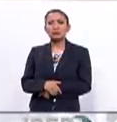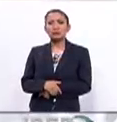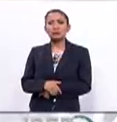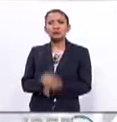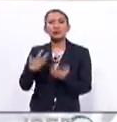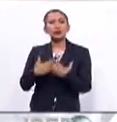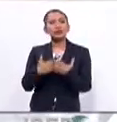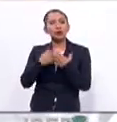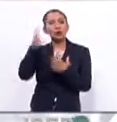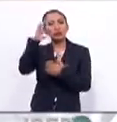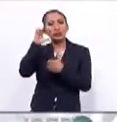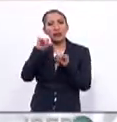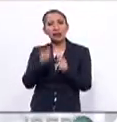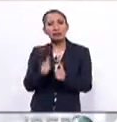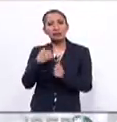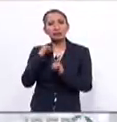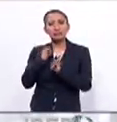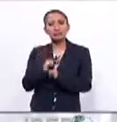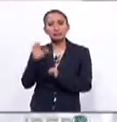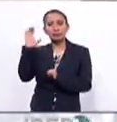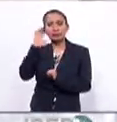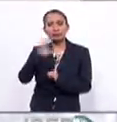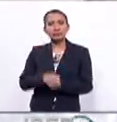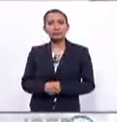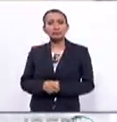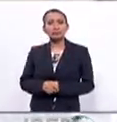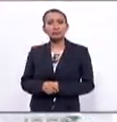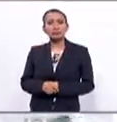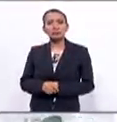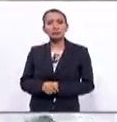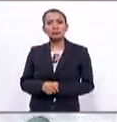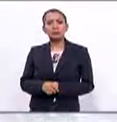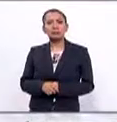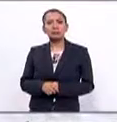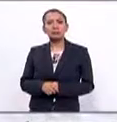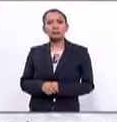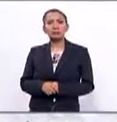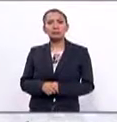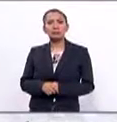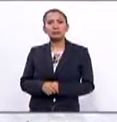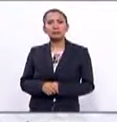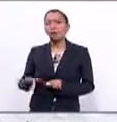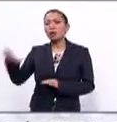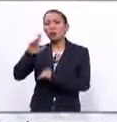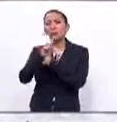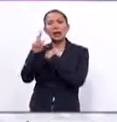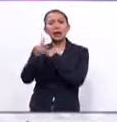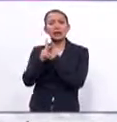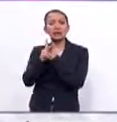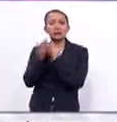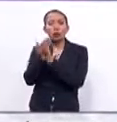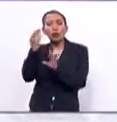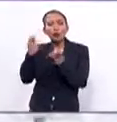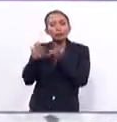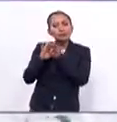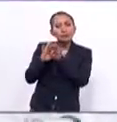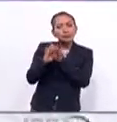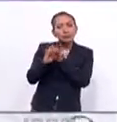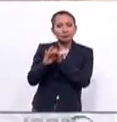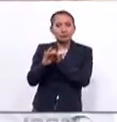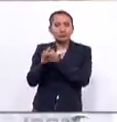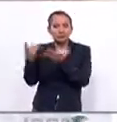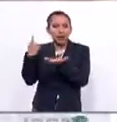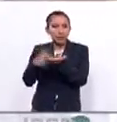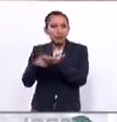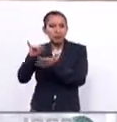general de Industrias Culturales y Artes del Ministerio de Cultura, en un país tan querido, tan cercano, por